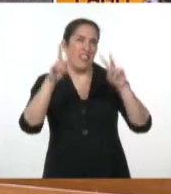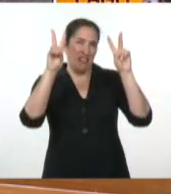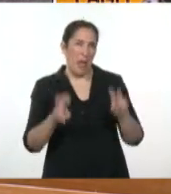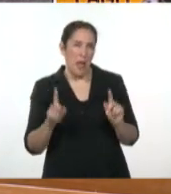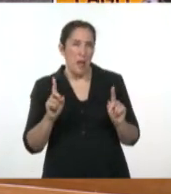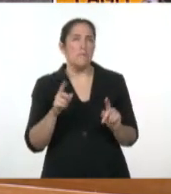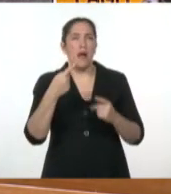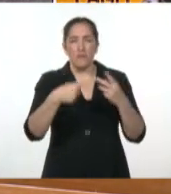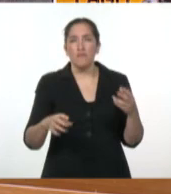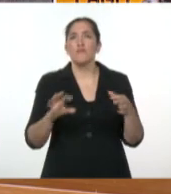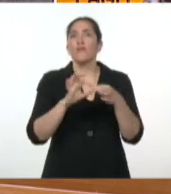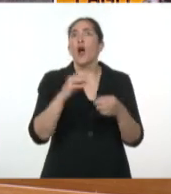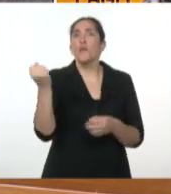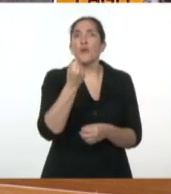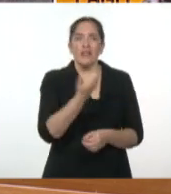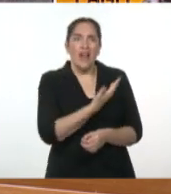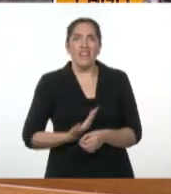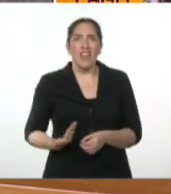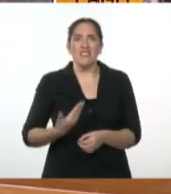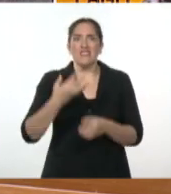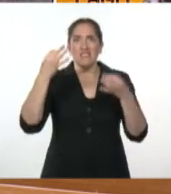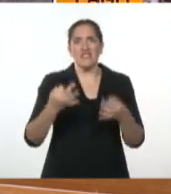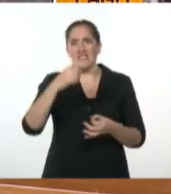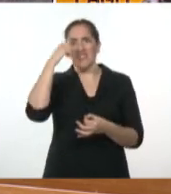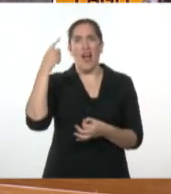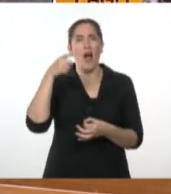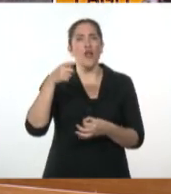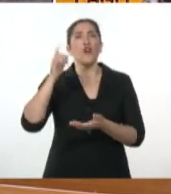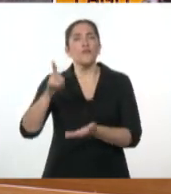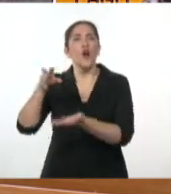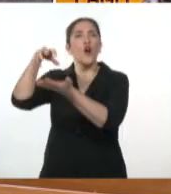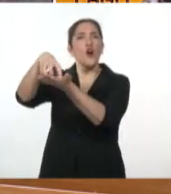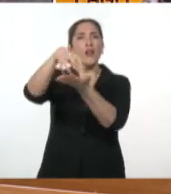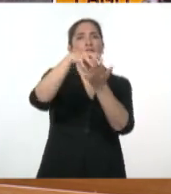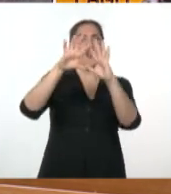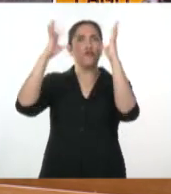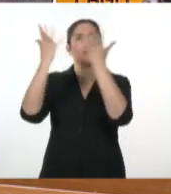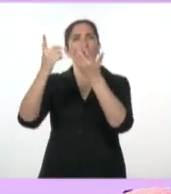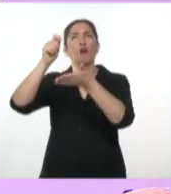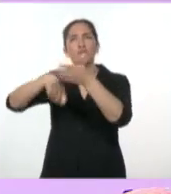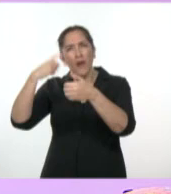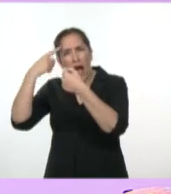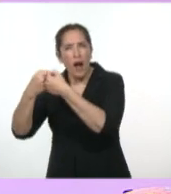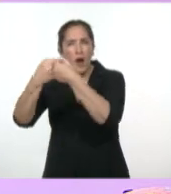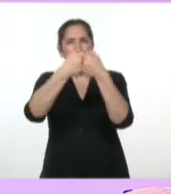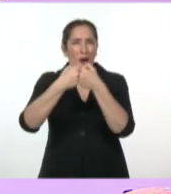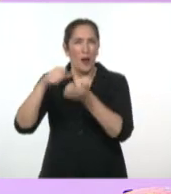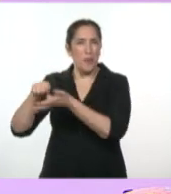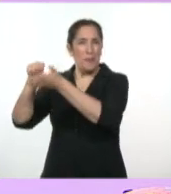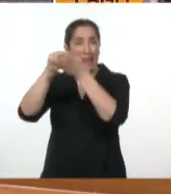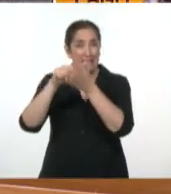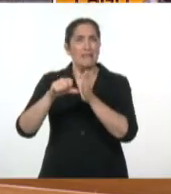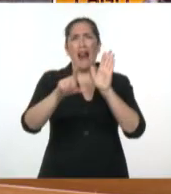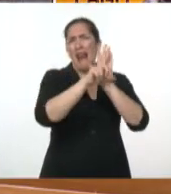la importancia de los estados y la importancia de los organismos internacionales, los tratados, las convenciones, de todo ese marco